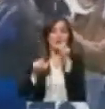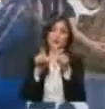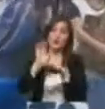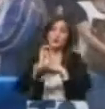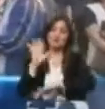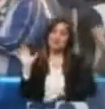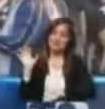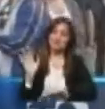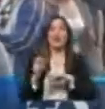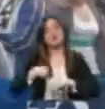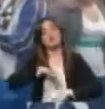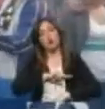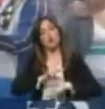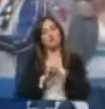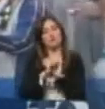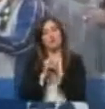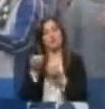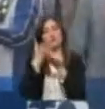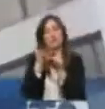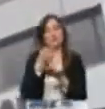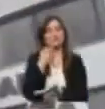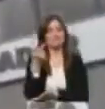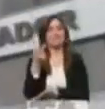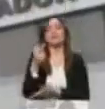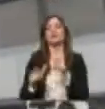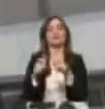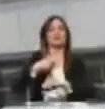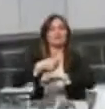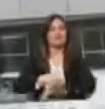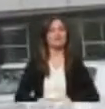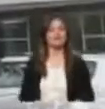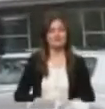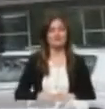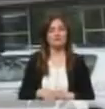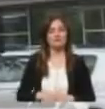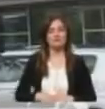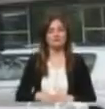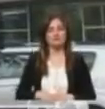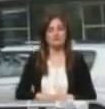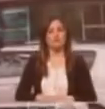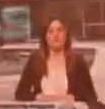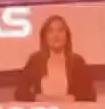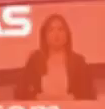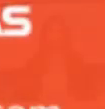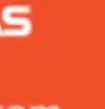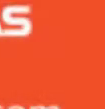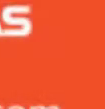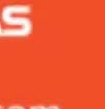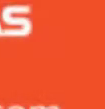consistirá en informar el contexto de cada interrogante. En Quito, Daniela Valencia, 24 horas.